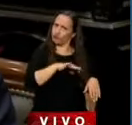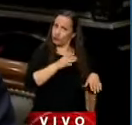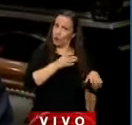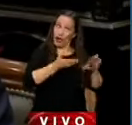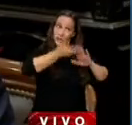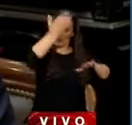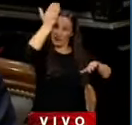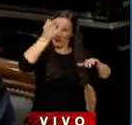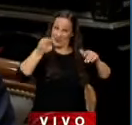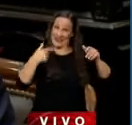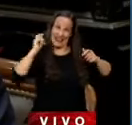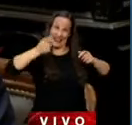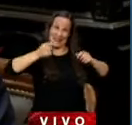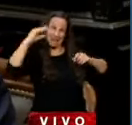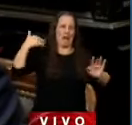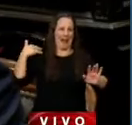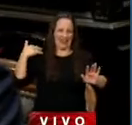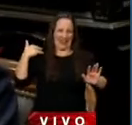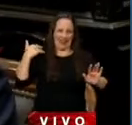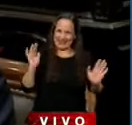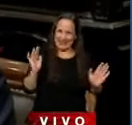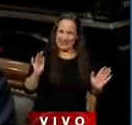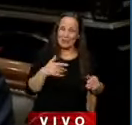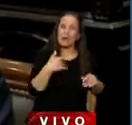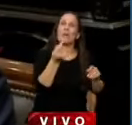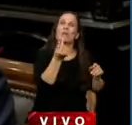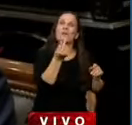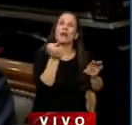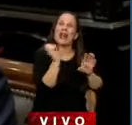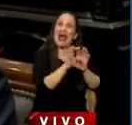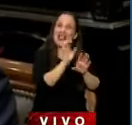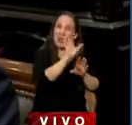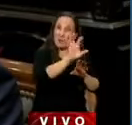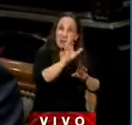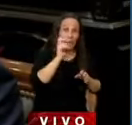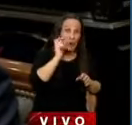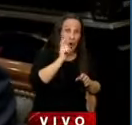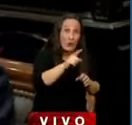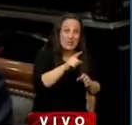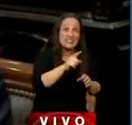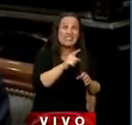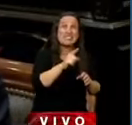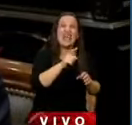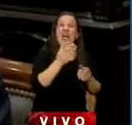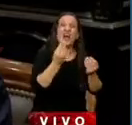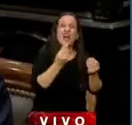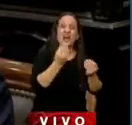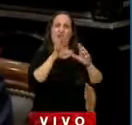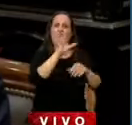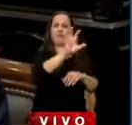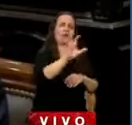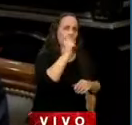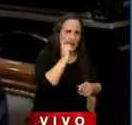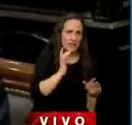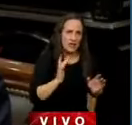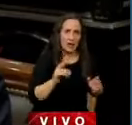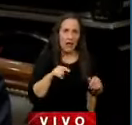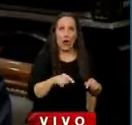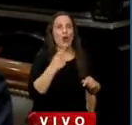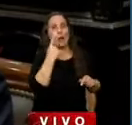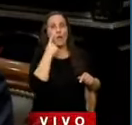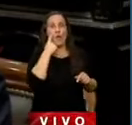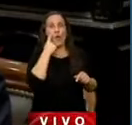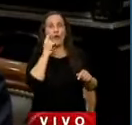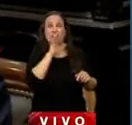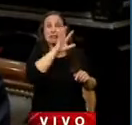aumentado 12 veces en estos 3 años. Toda esa plata que llega a la provincia, ahora la va a concentrar el gobernador. Los municipios